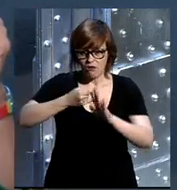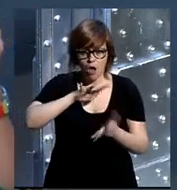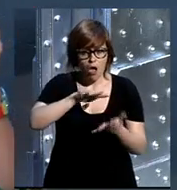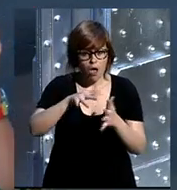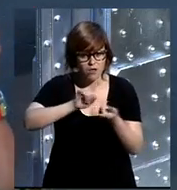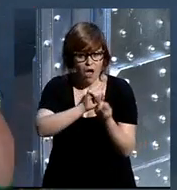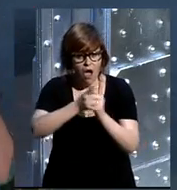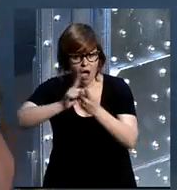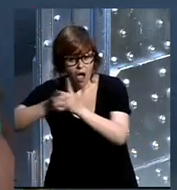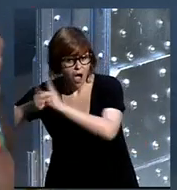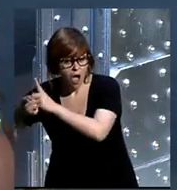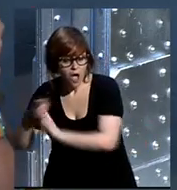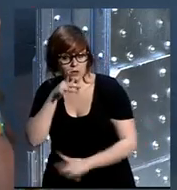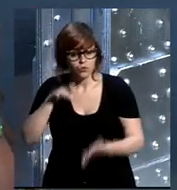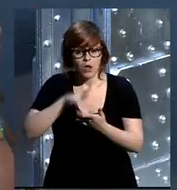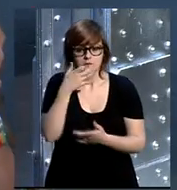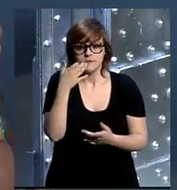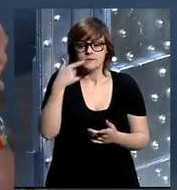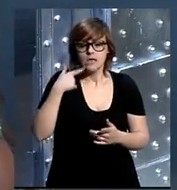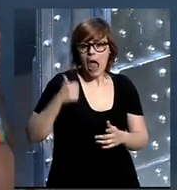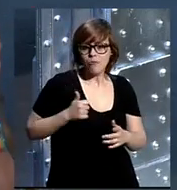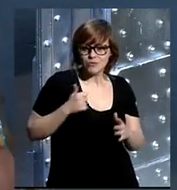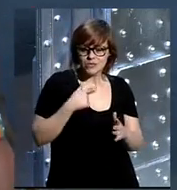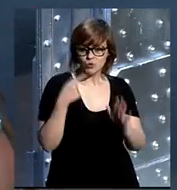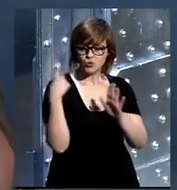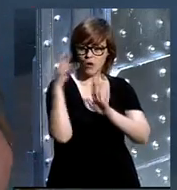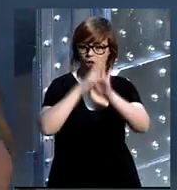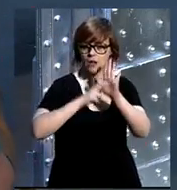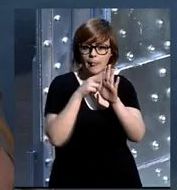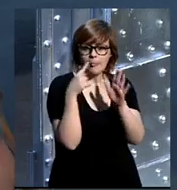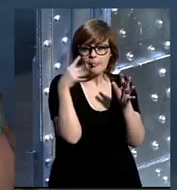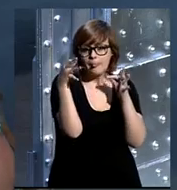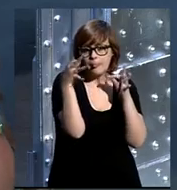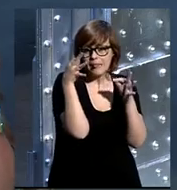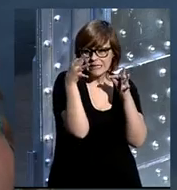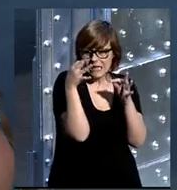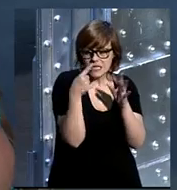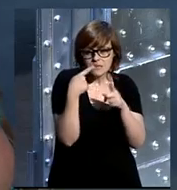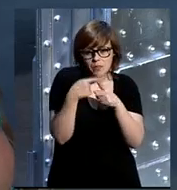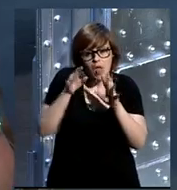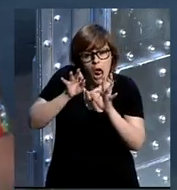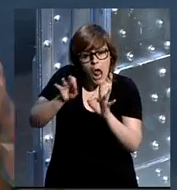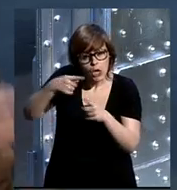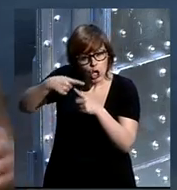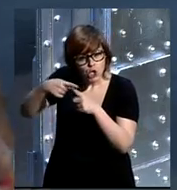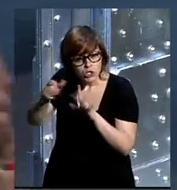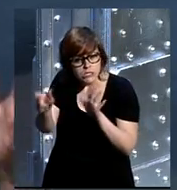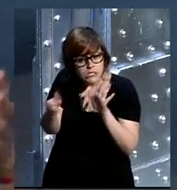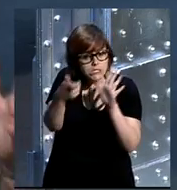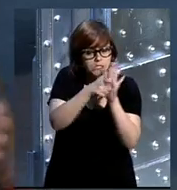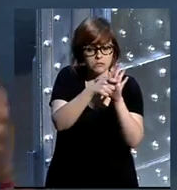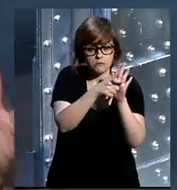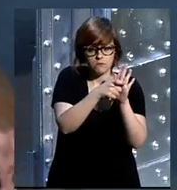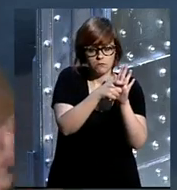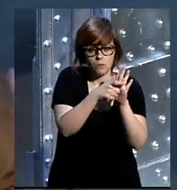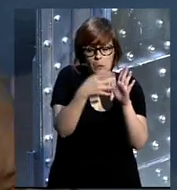extraordinaria, y si se cosifican en exceso regulatoriamente determinados aspectos, pues nos podemos